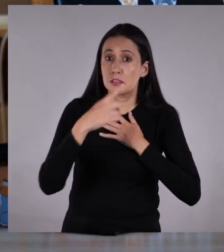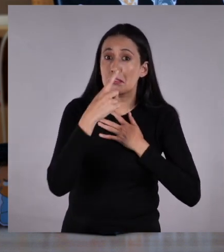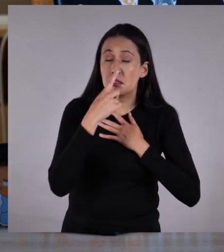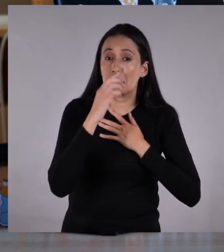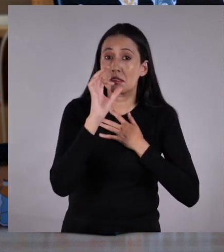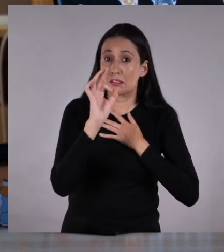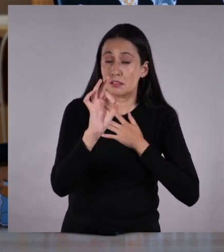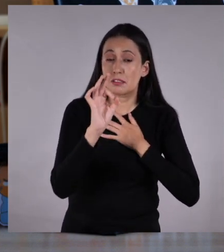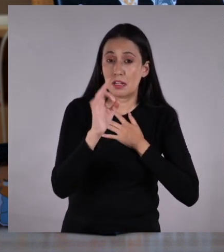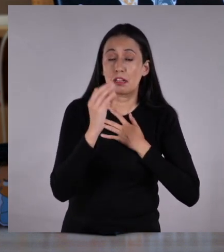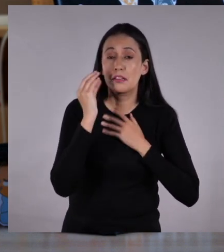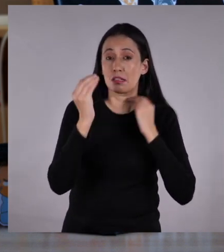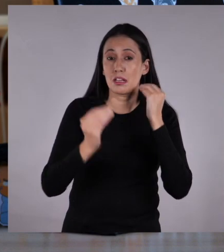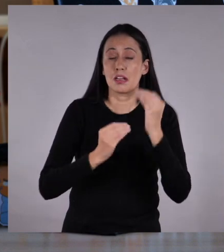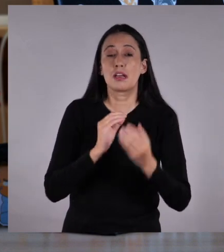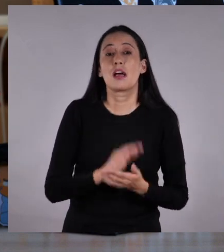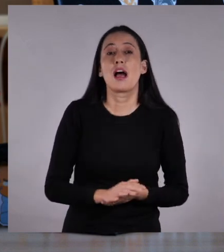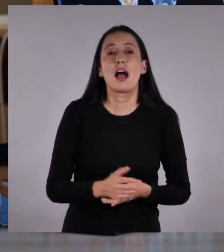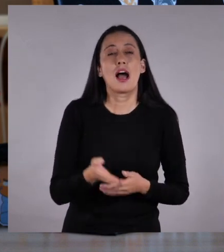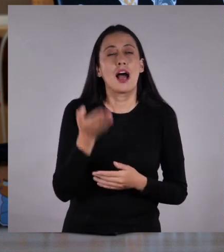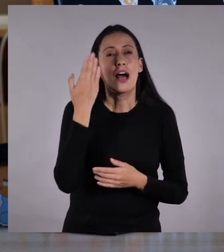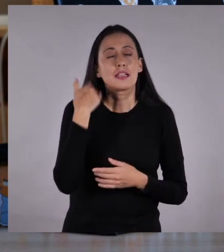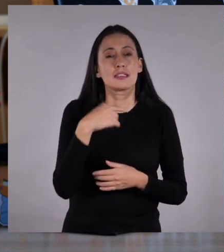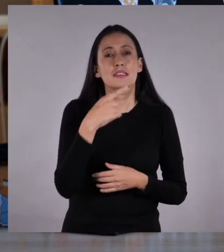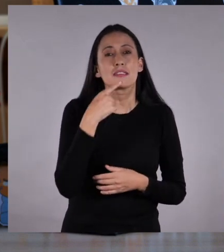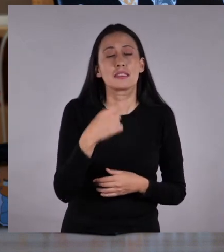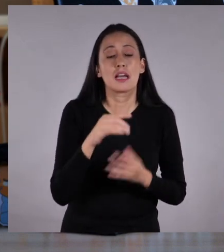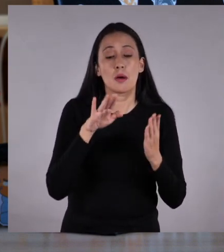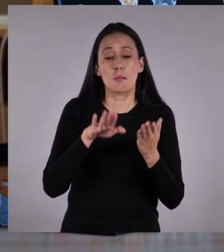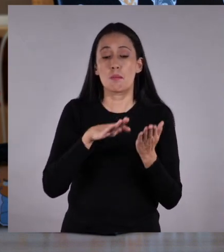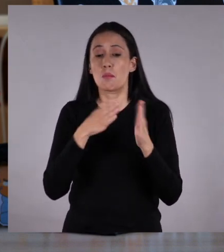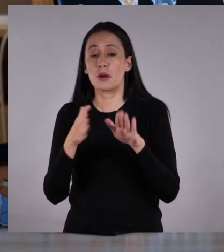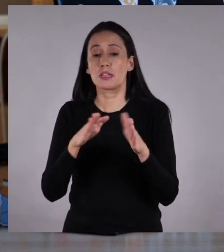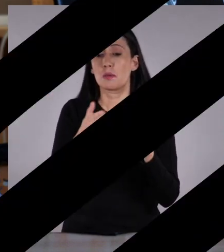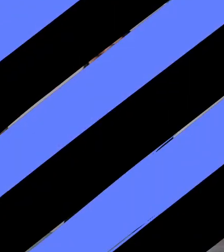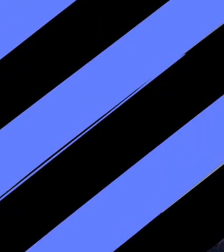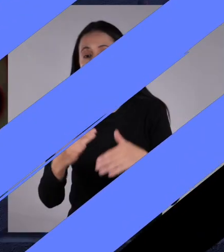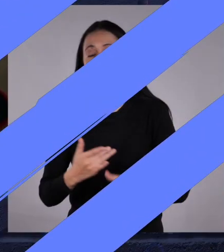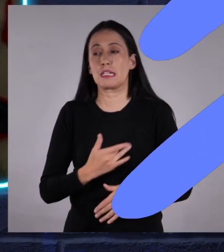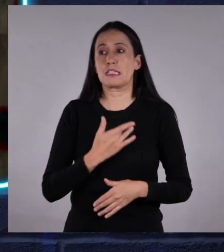antes, no solo con la muerte se puede sentir esa sensación de pérdida.